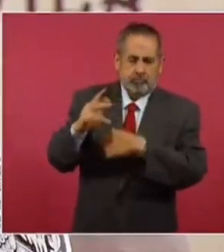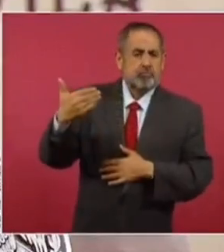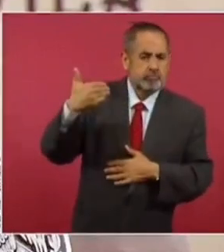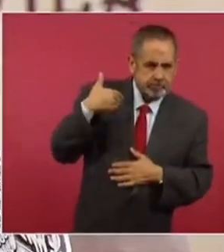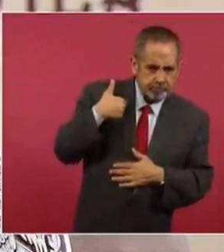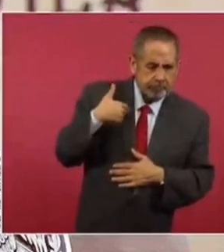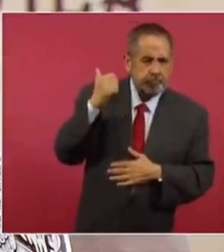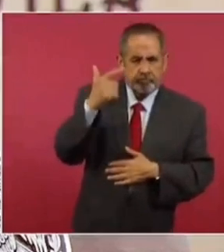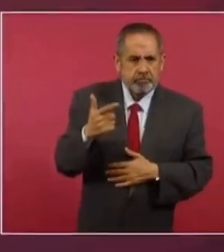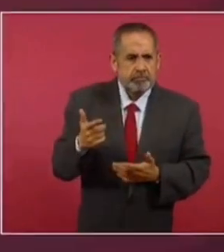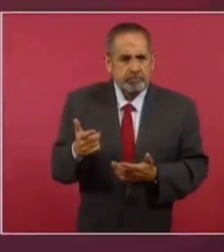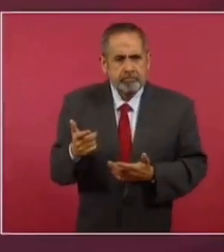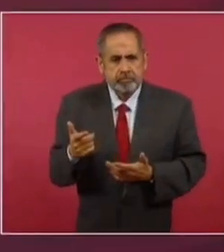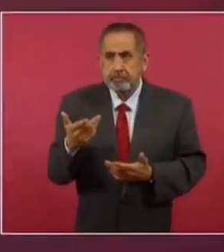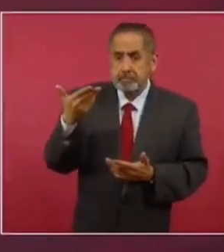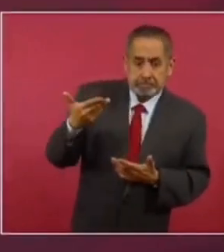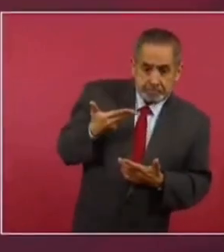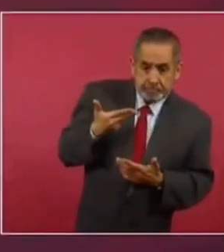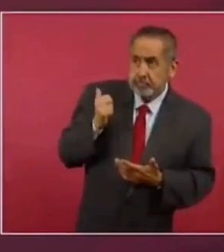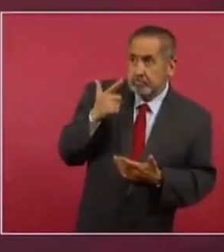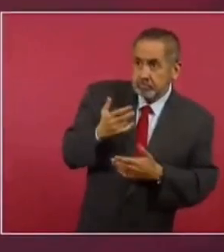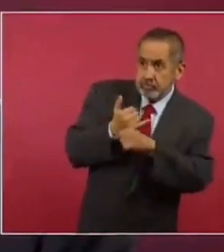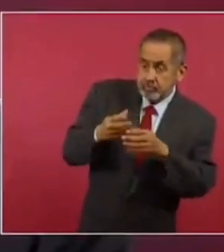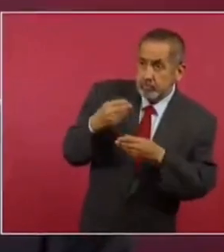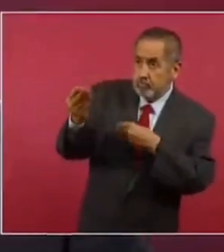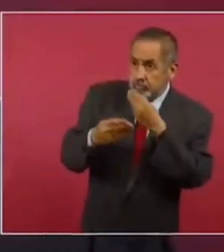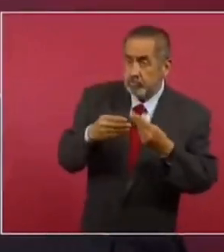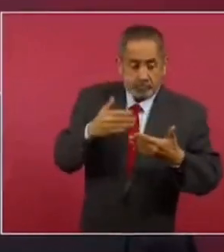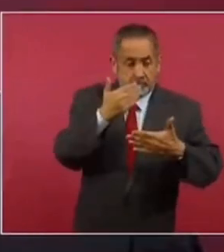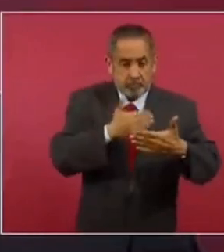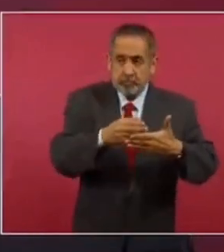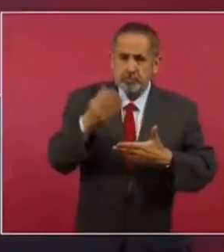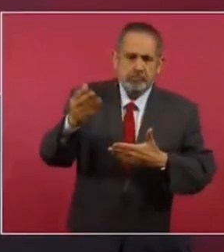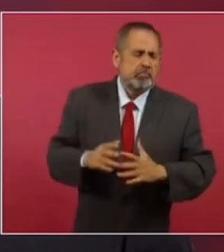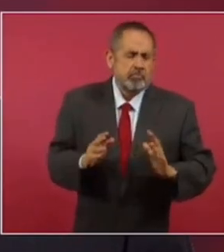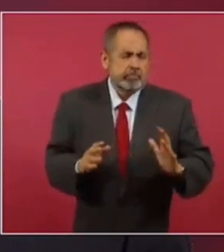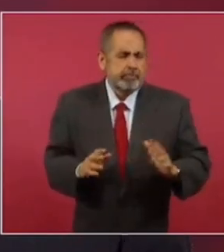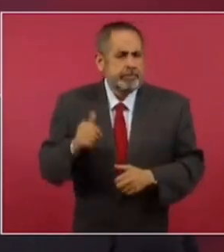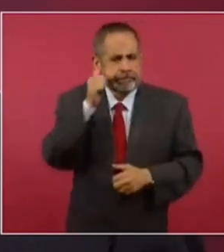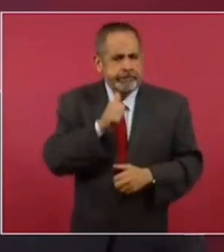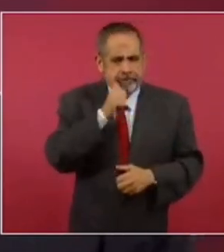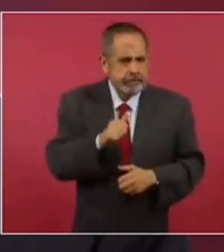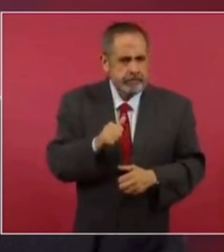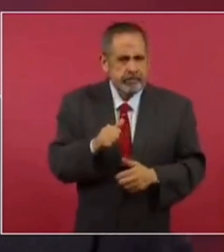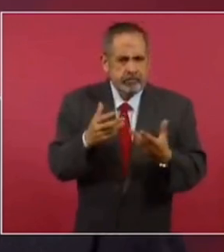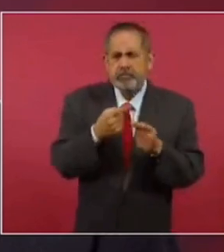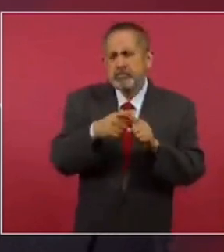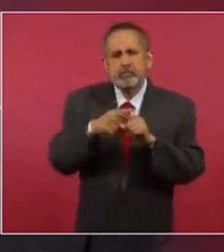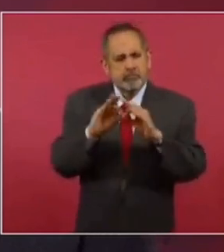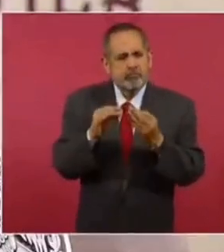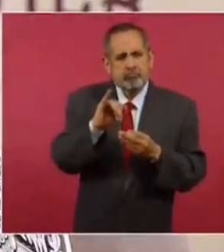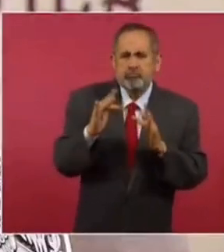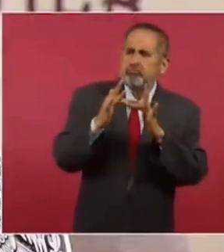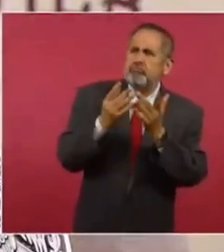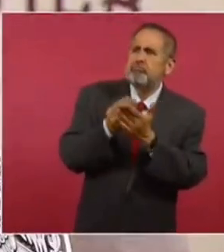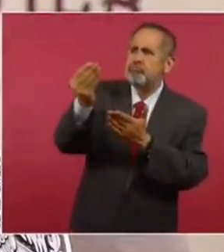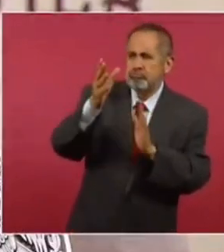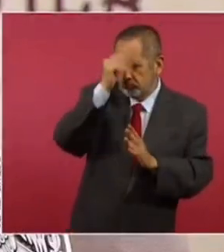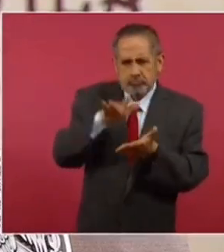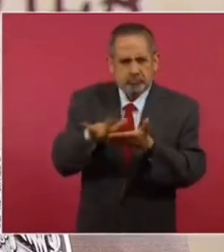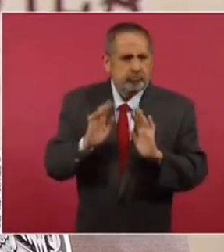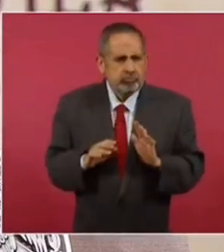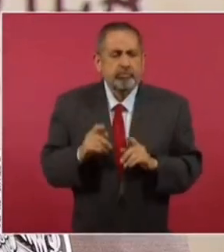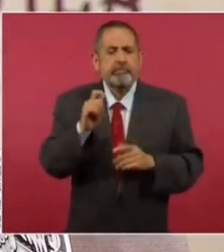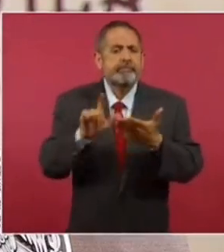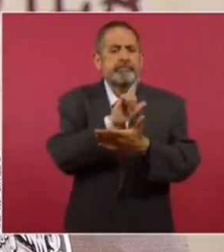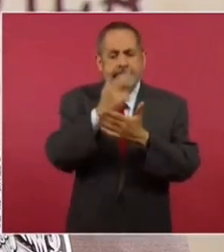extranjero solicita alguna información, algún complemento de una investigación, se hace de varias maneras. En algunos casos, cuando se trata